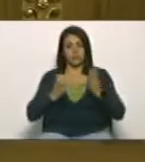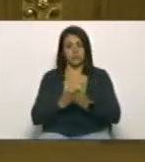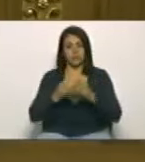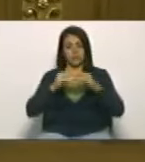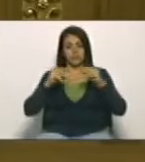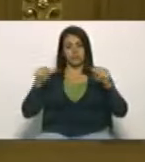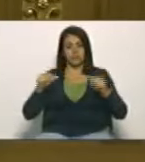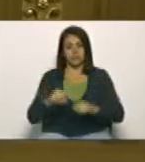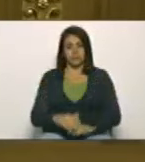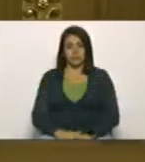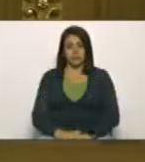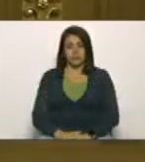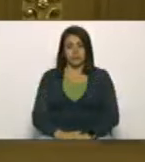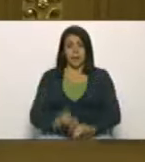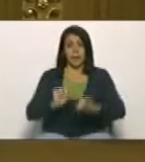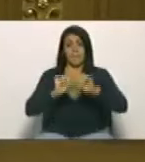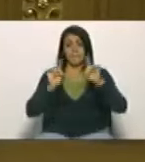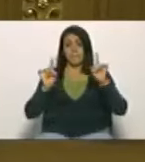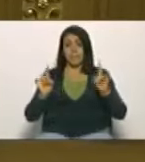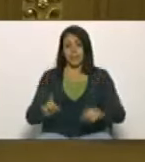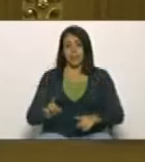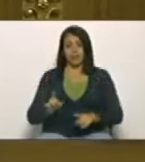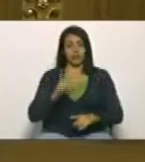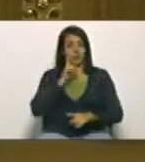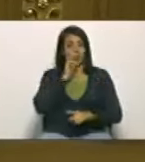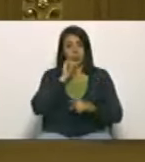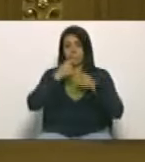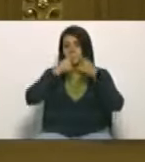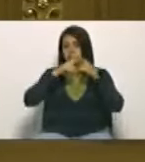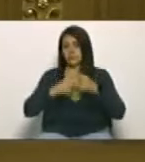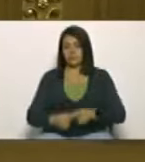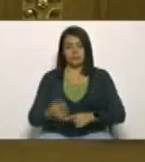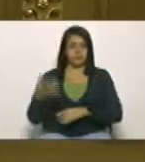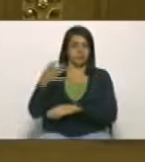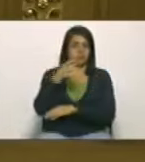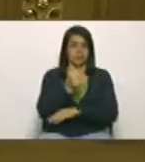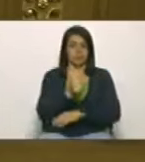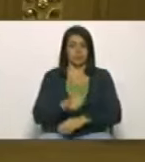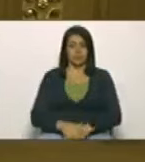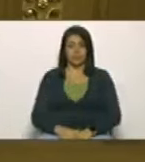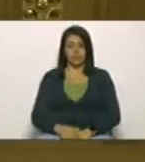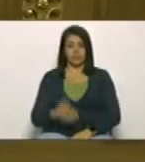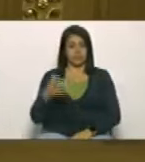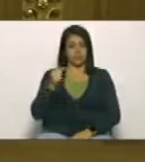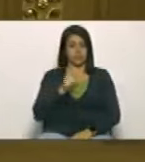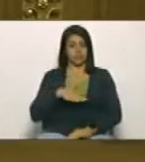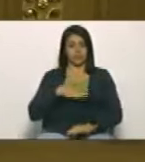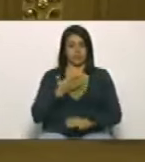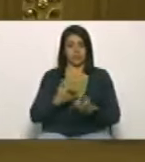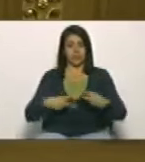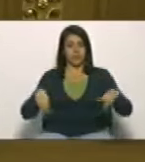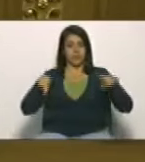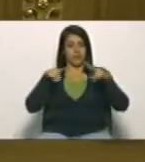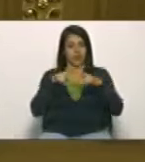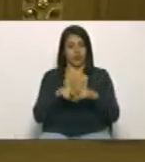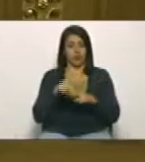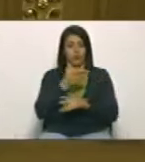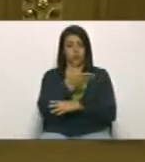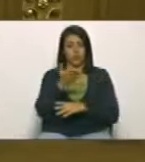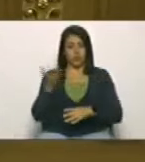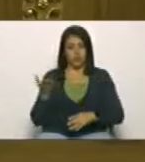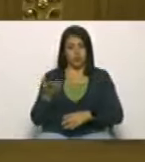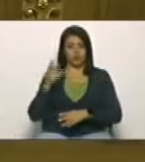Tierra. Sin embargo, no hay cifras que logren alcanzar el valor que tienen ustedes,